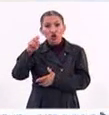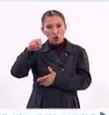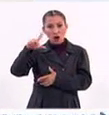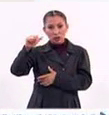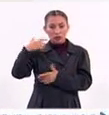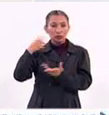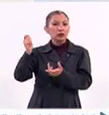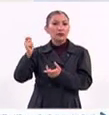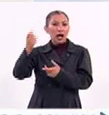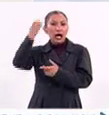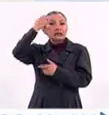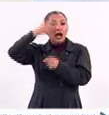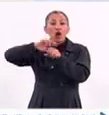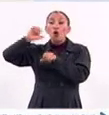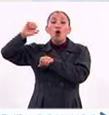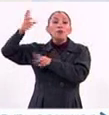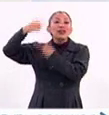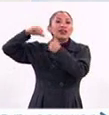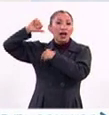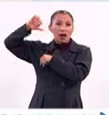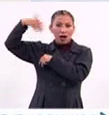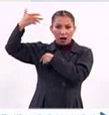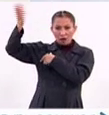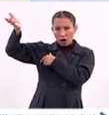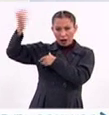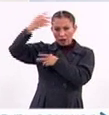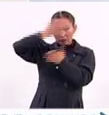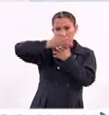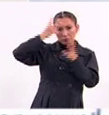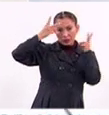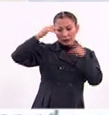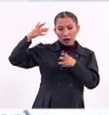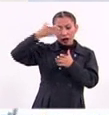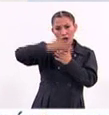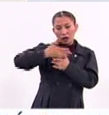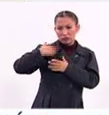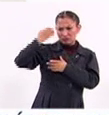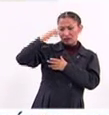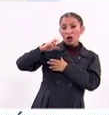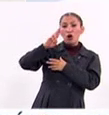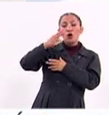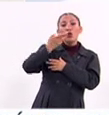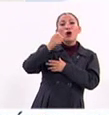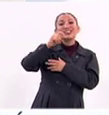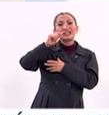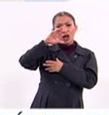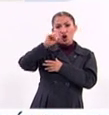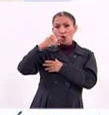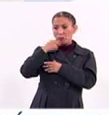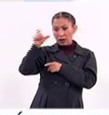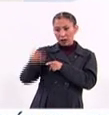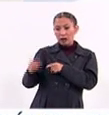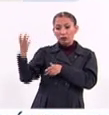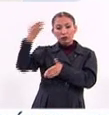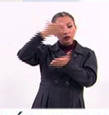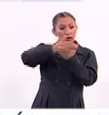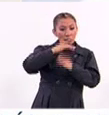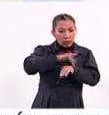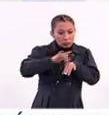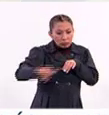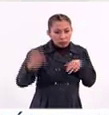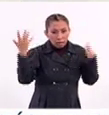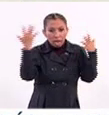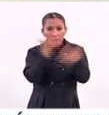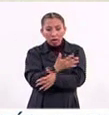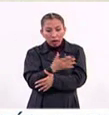tonuello, que quiere decir forastero, alguien de fuera, y en este caso era un forastero huasteco, pues llega desnudo